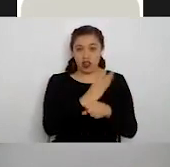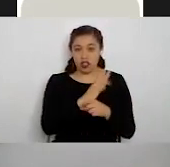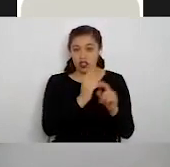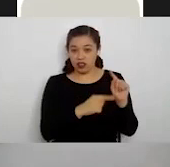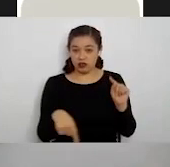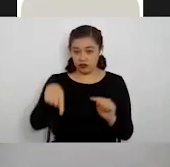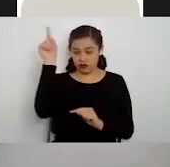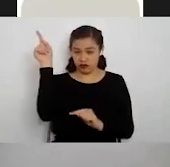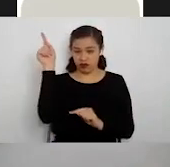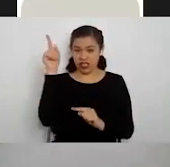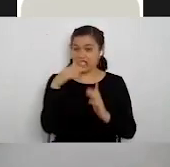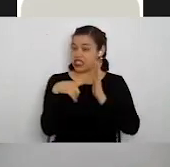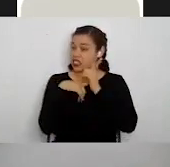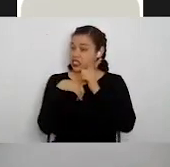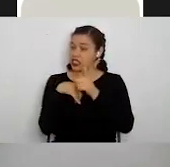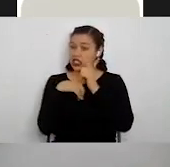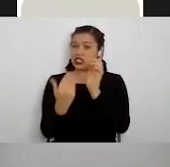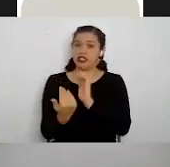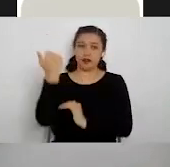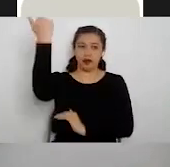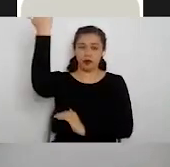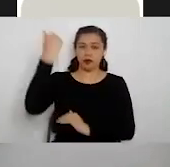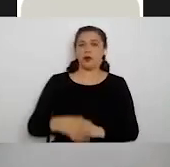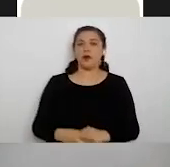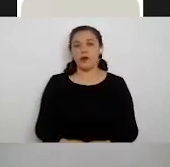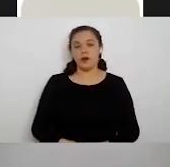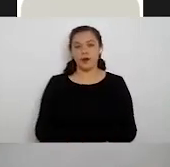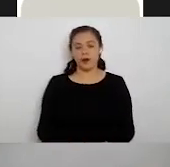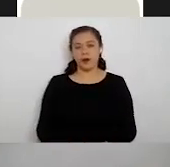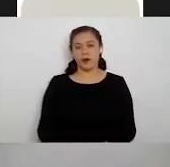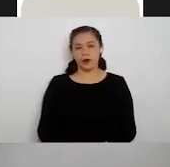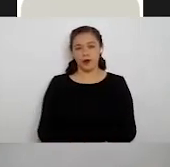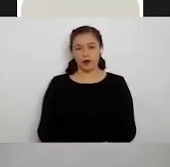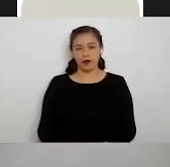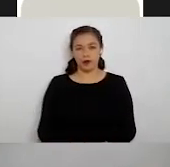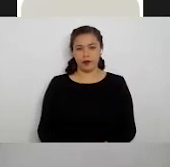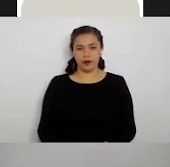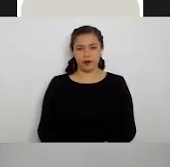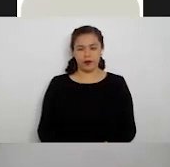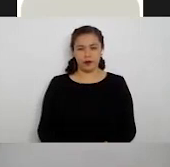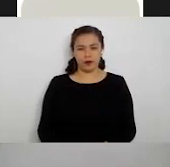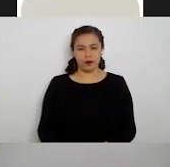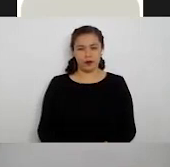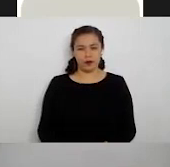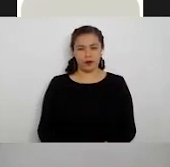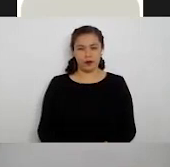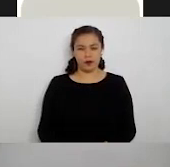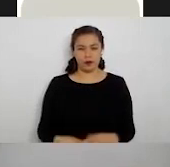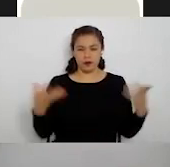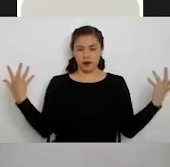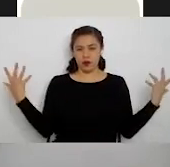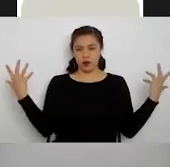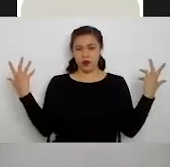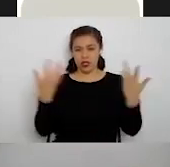400 y las va a seguir subiendo. Entonces, si vas viendo el choque que tiene sobre la